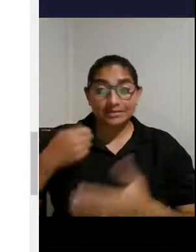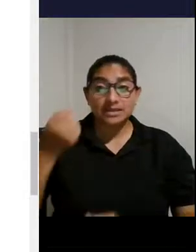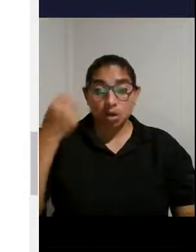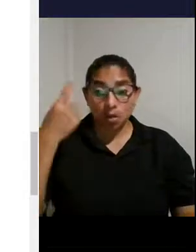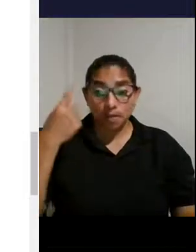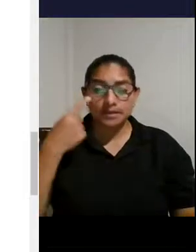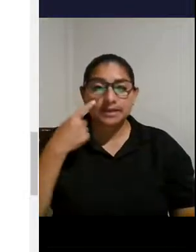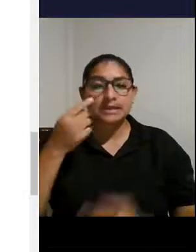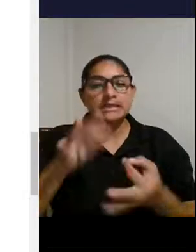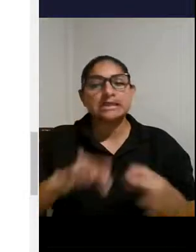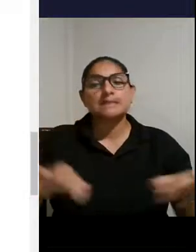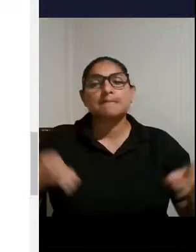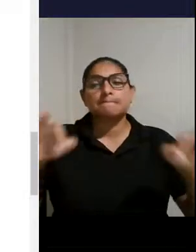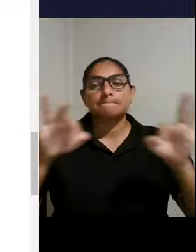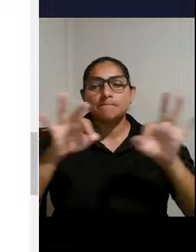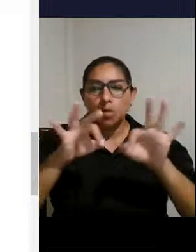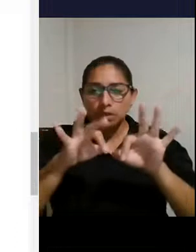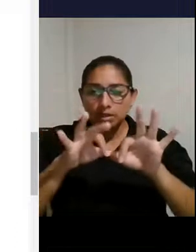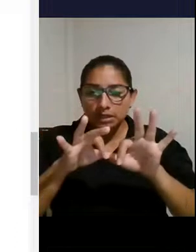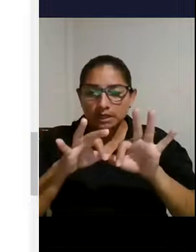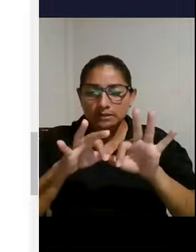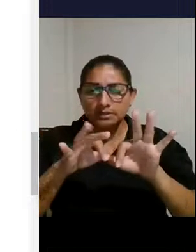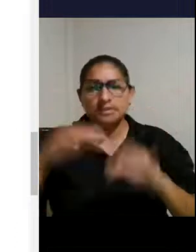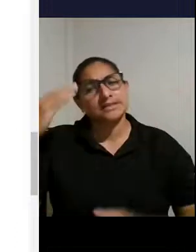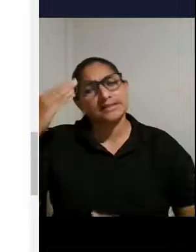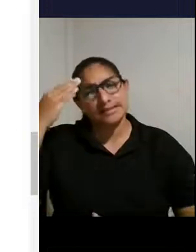es importante que nosotros sepamos cómo